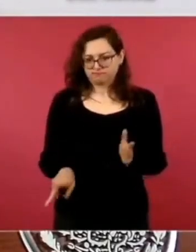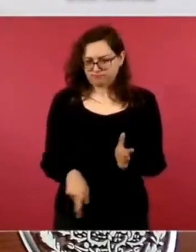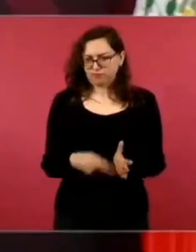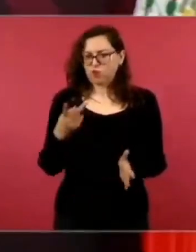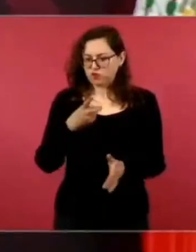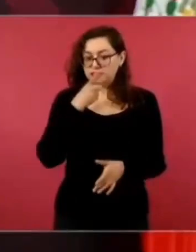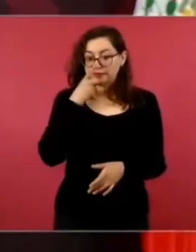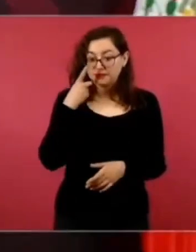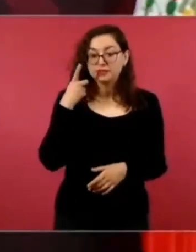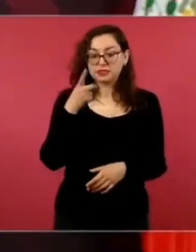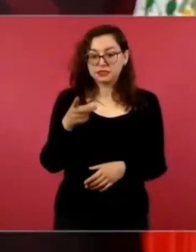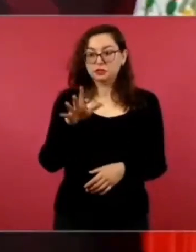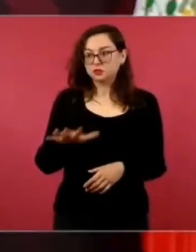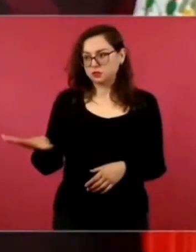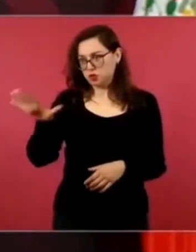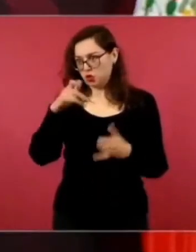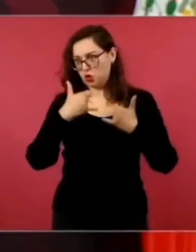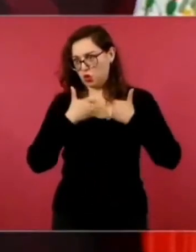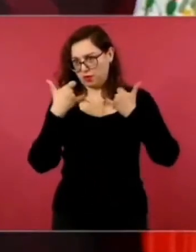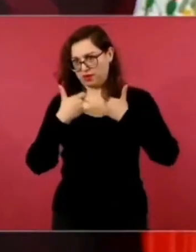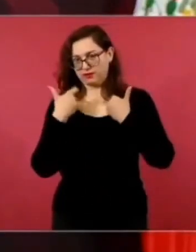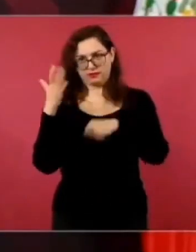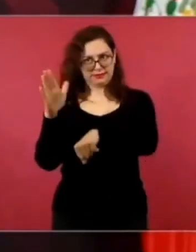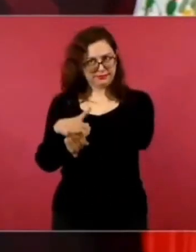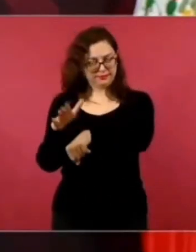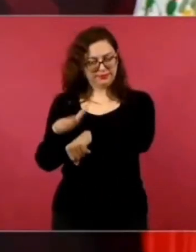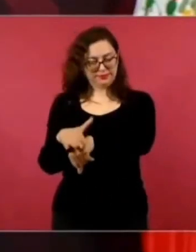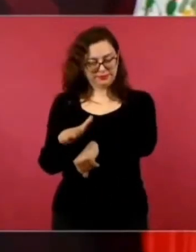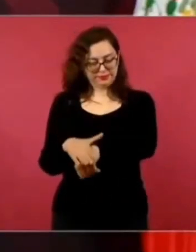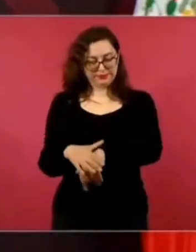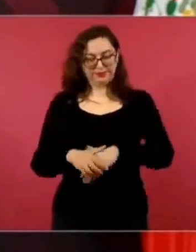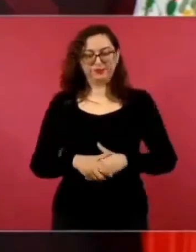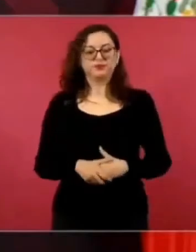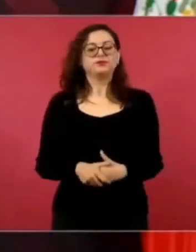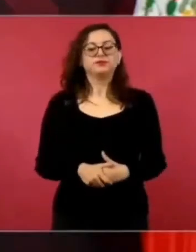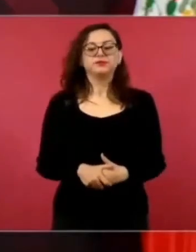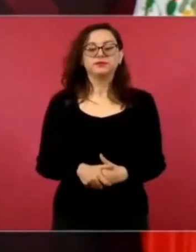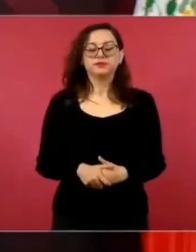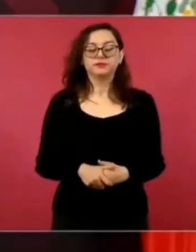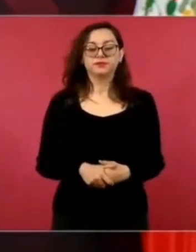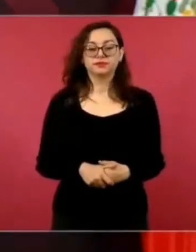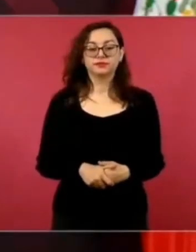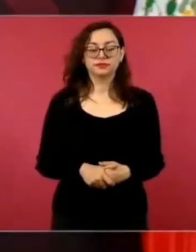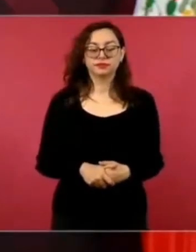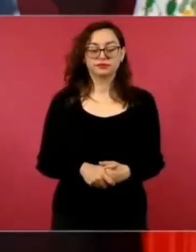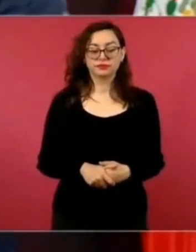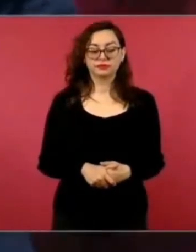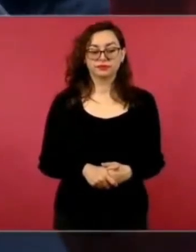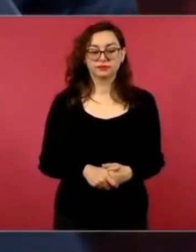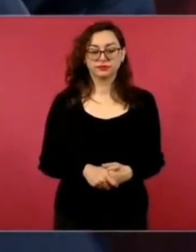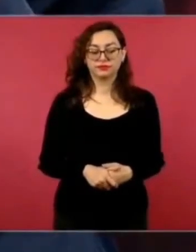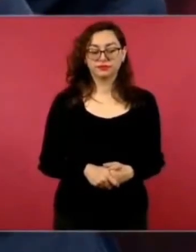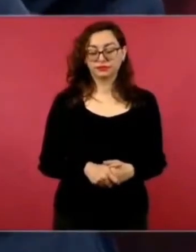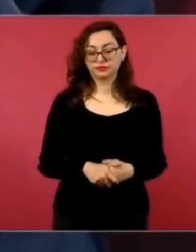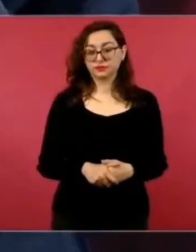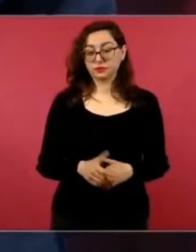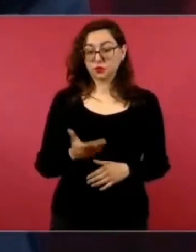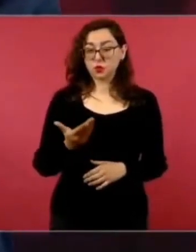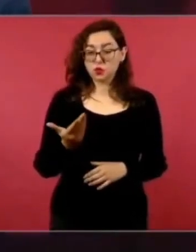repetirlo para los jóvenes, de que antes nos enseñaban en la